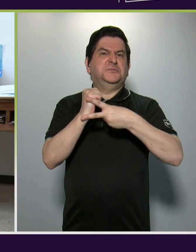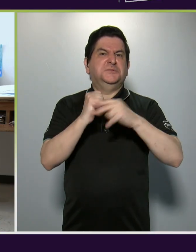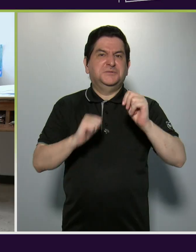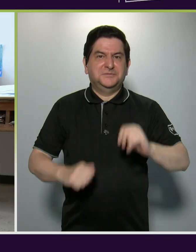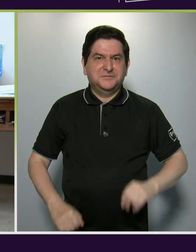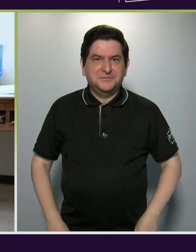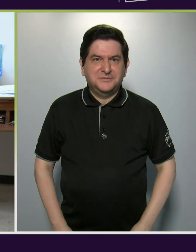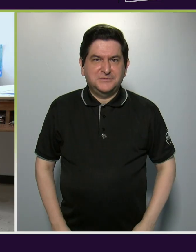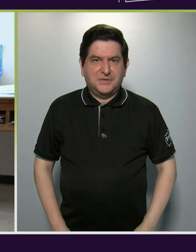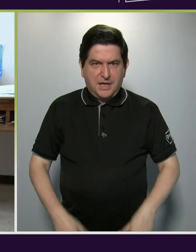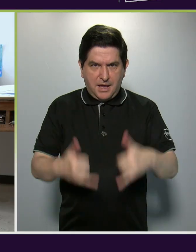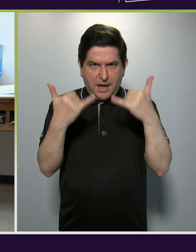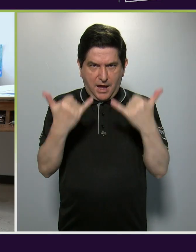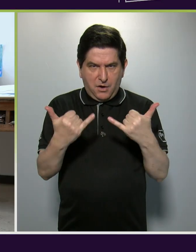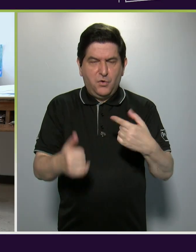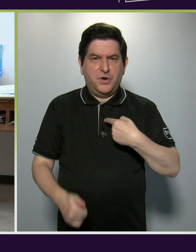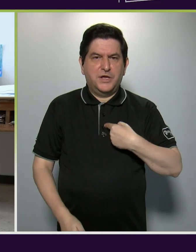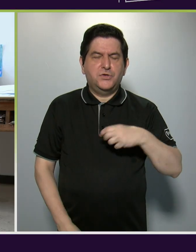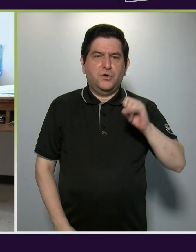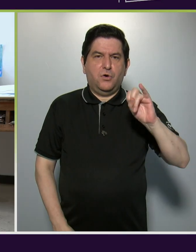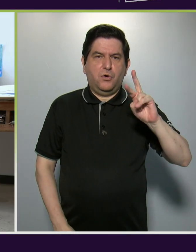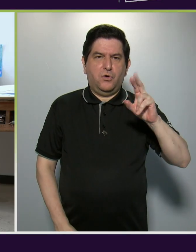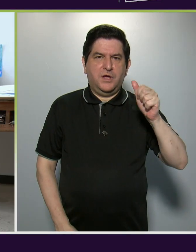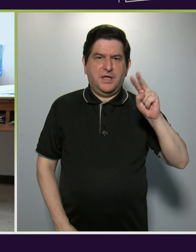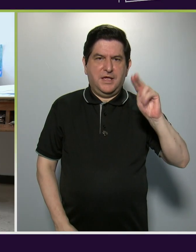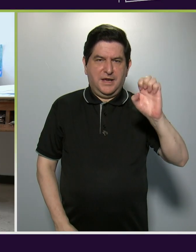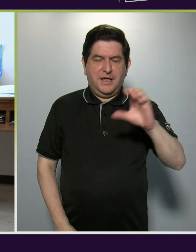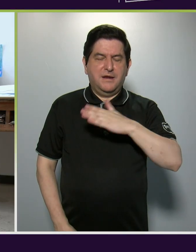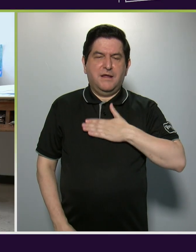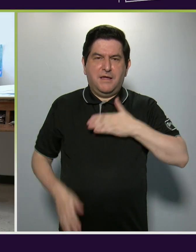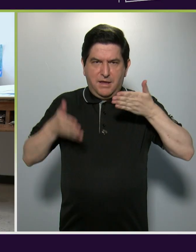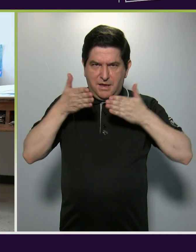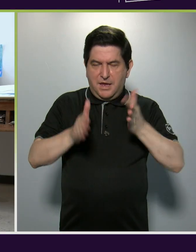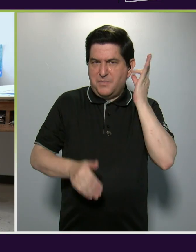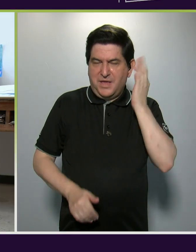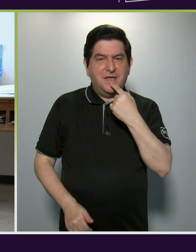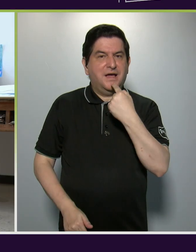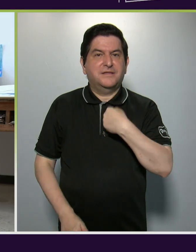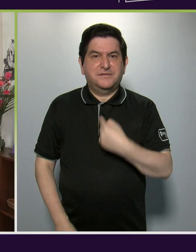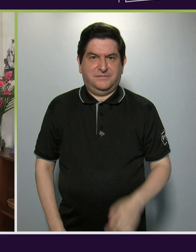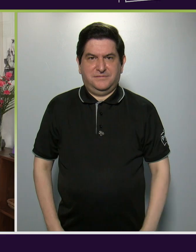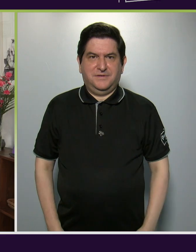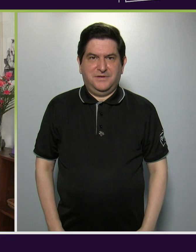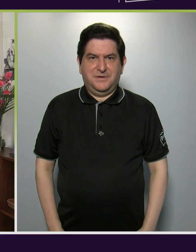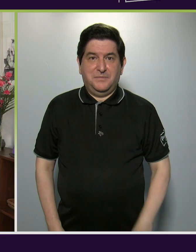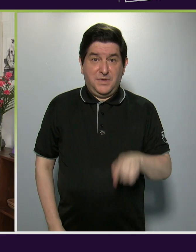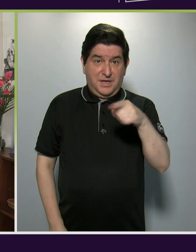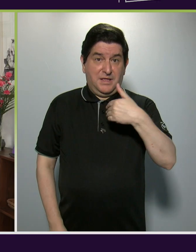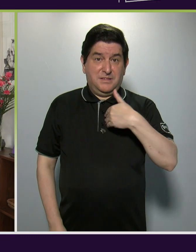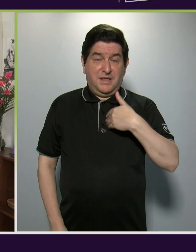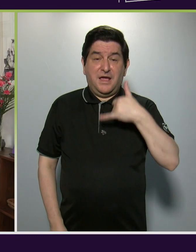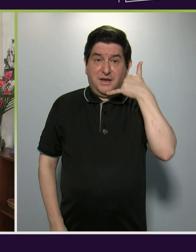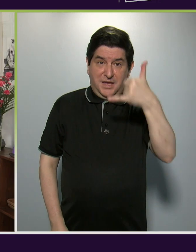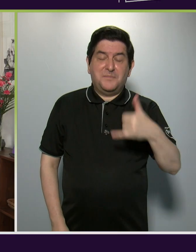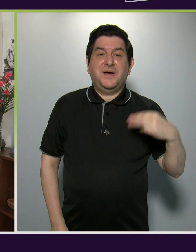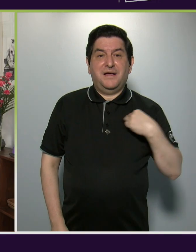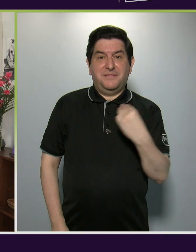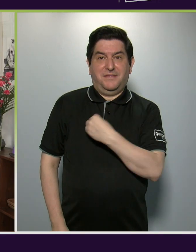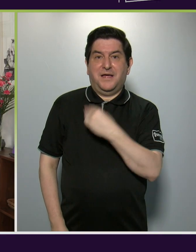Bueno, esta vez estaba con Irene y con mi hija acá cuando ellas me dijeron que tenés una llamada de la ministra de